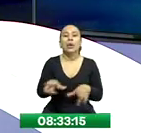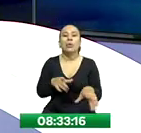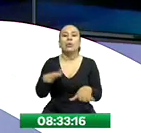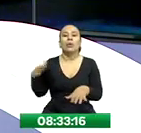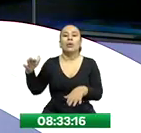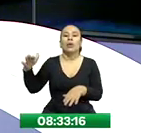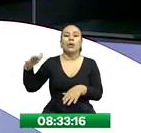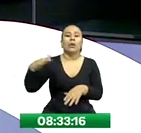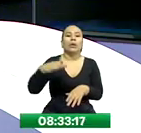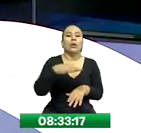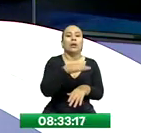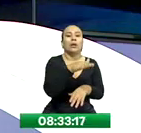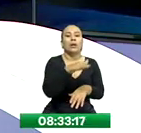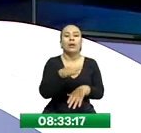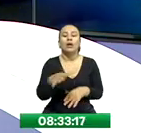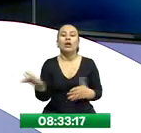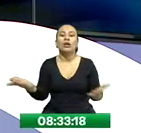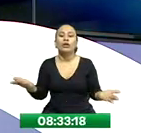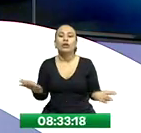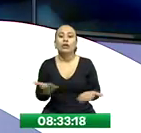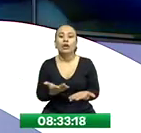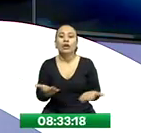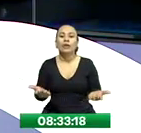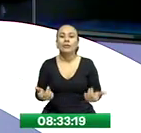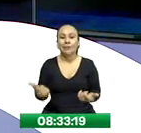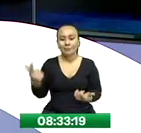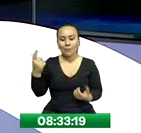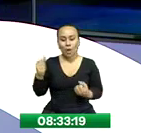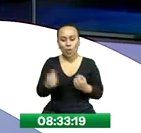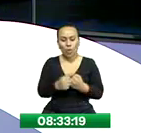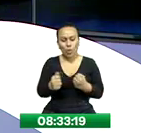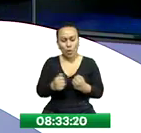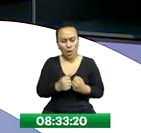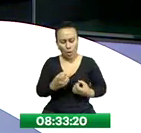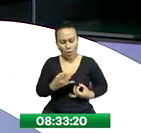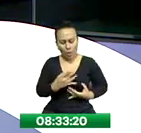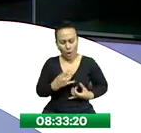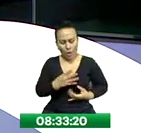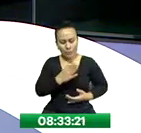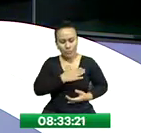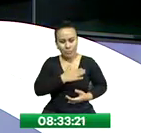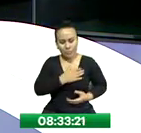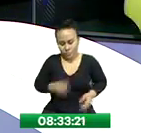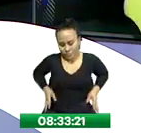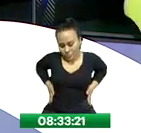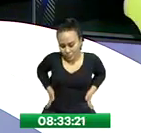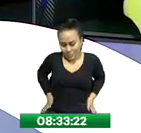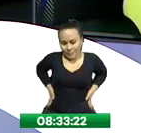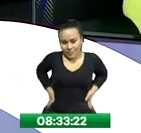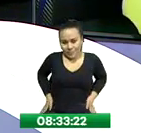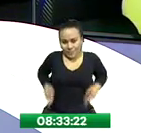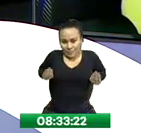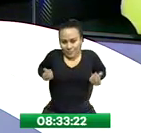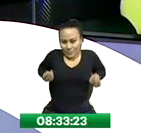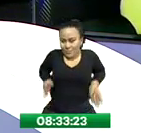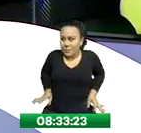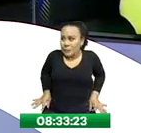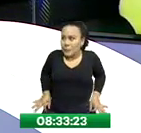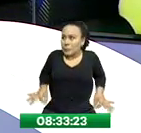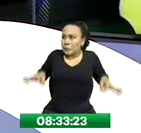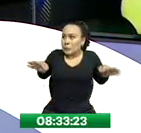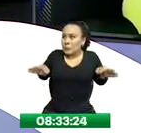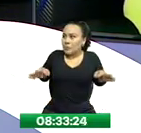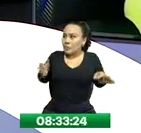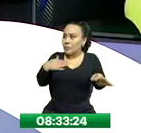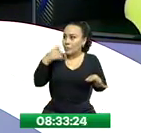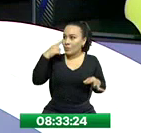¿En qué sitio de la ropa del ser humano es donde más duelen las sanciones? Aquí, vea. Y se lo